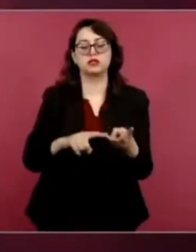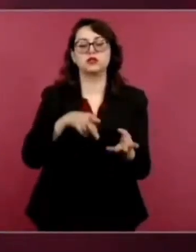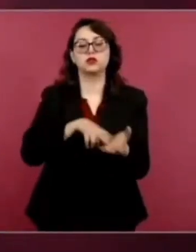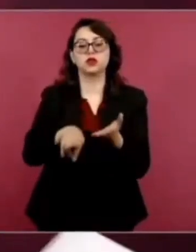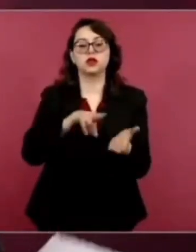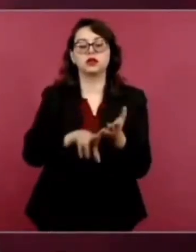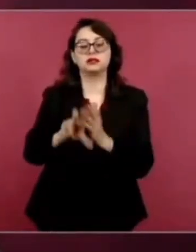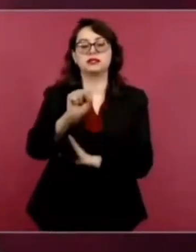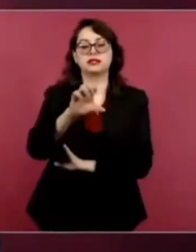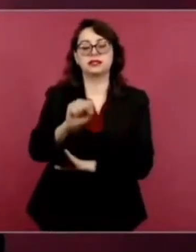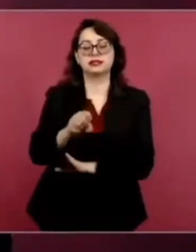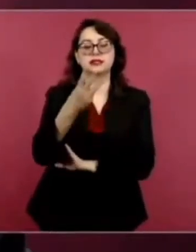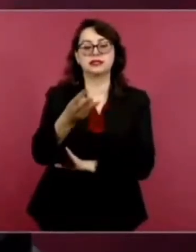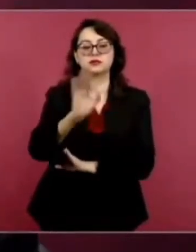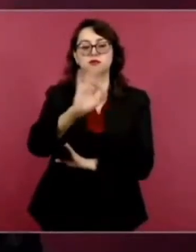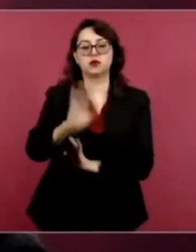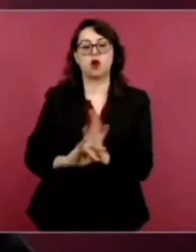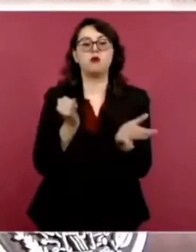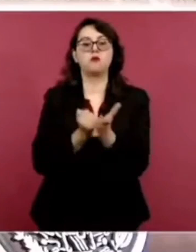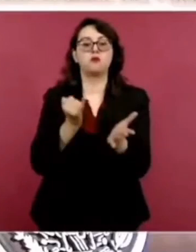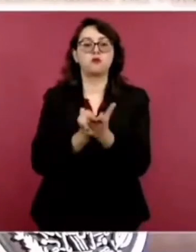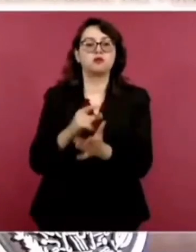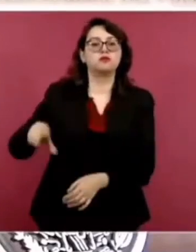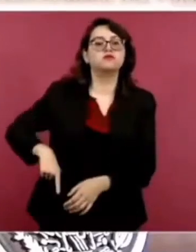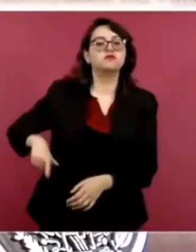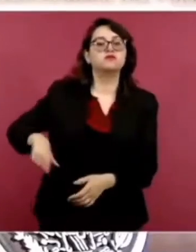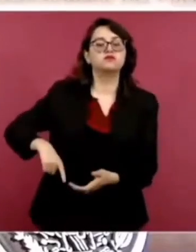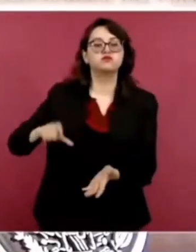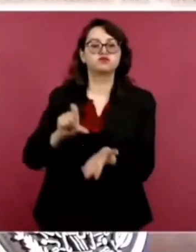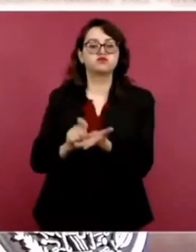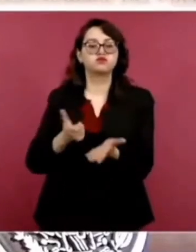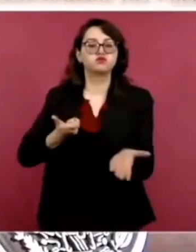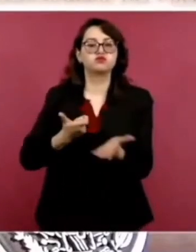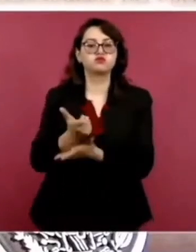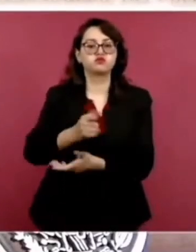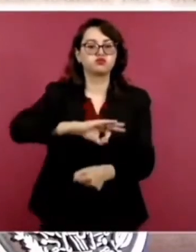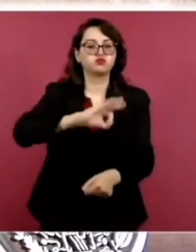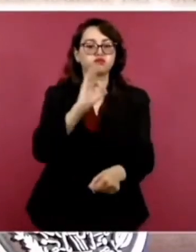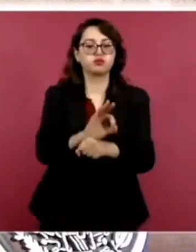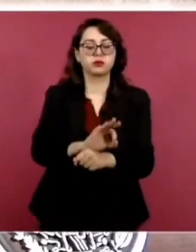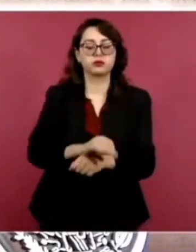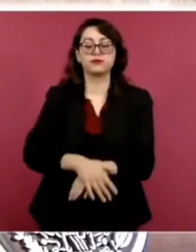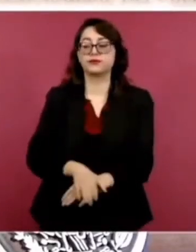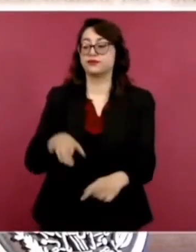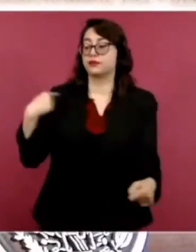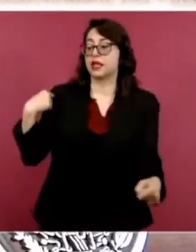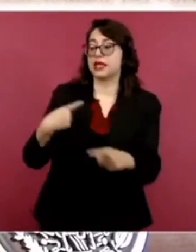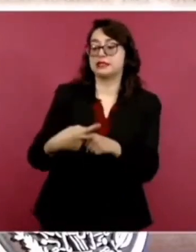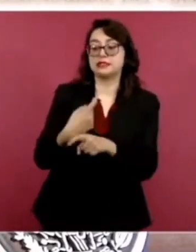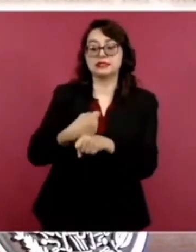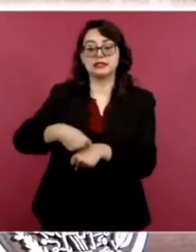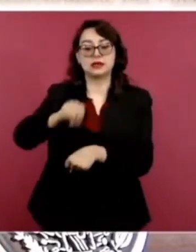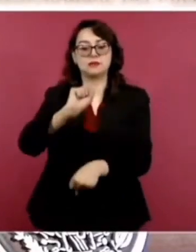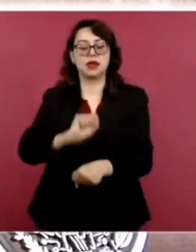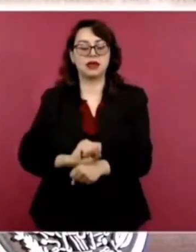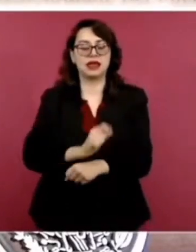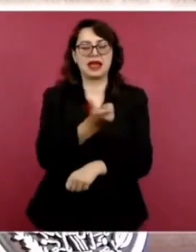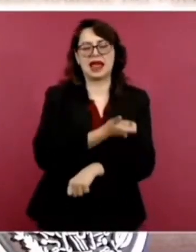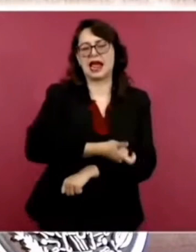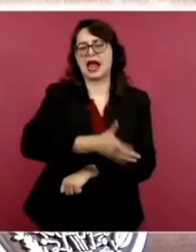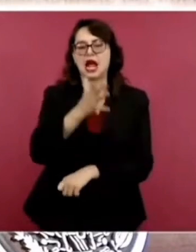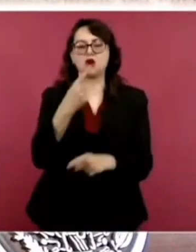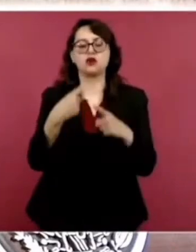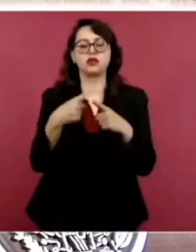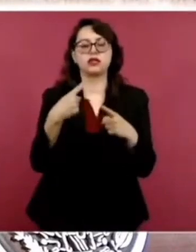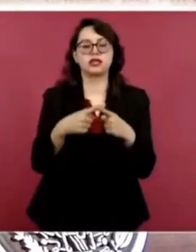63.3% para el diesel las tres marcas más carreras en esta semana que pasó fue Chevron Oxxo